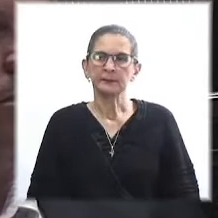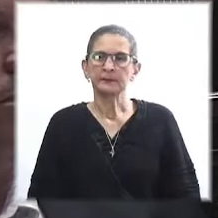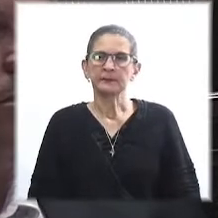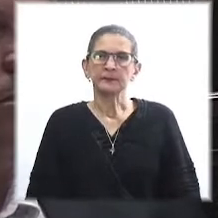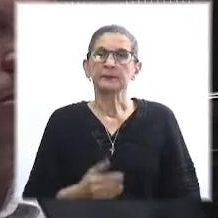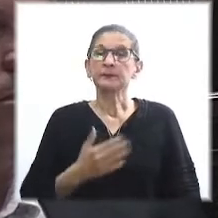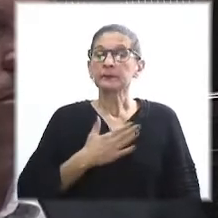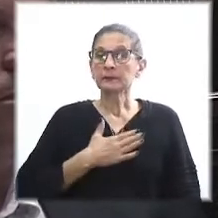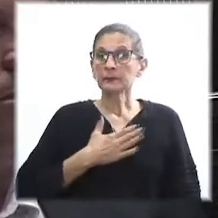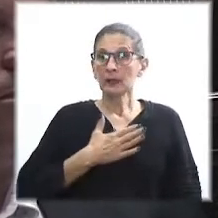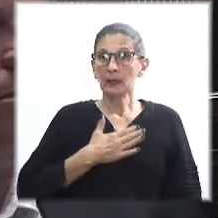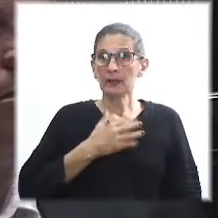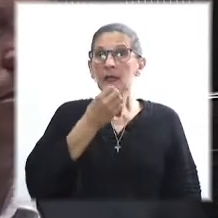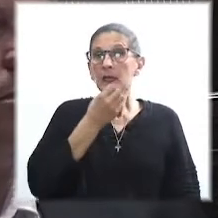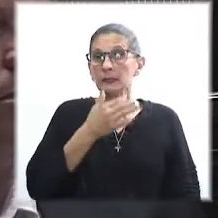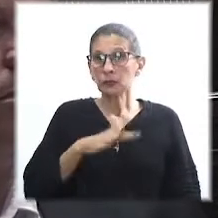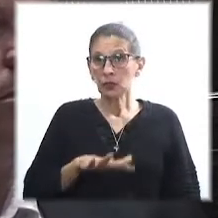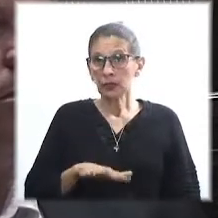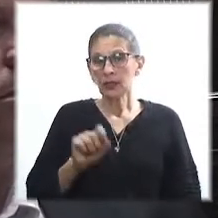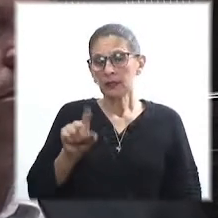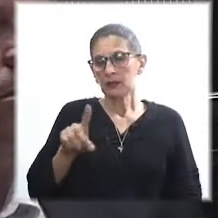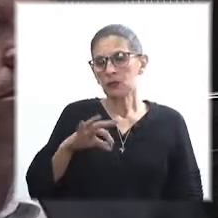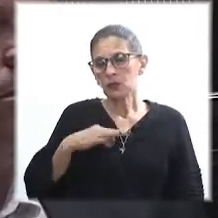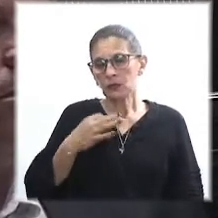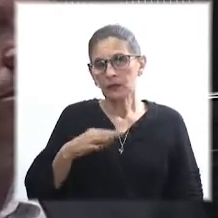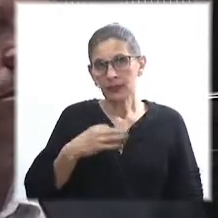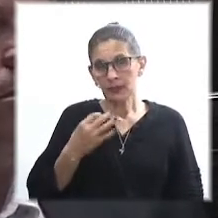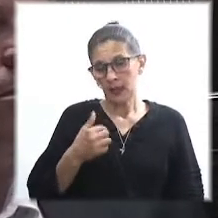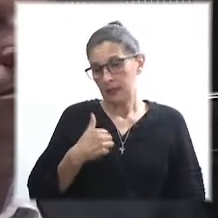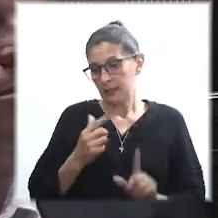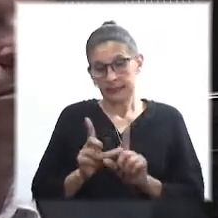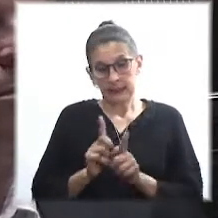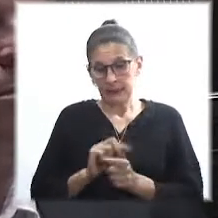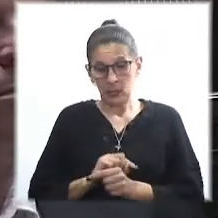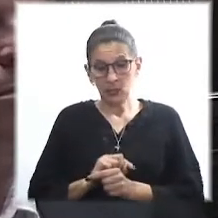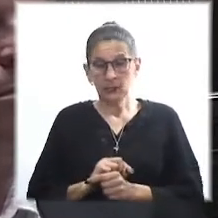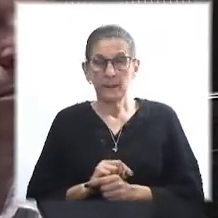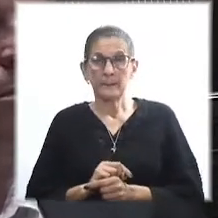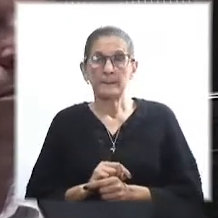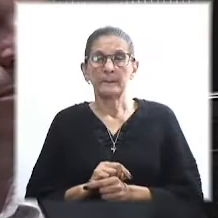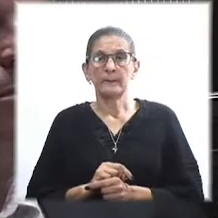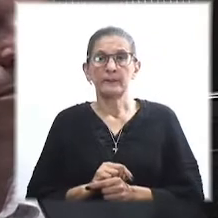Y a mí la historia de Larrañaga, su vida me recuerda, y termino, señora presidenta,